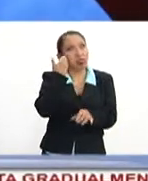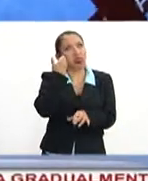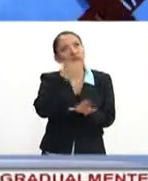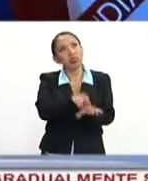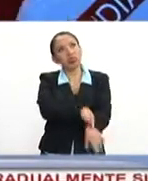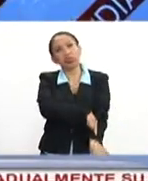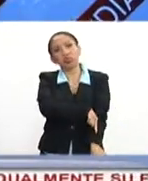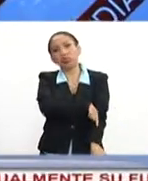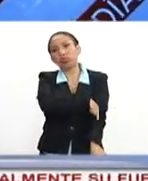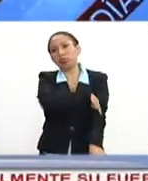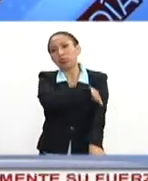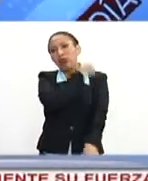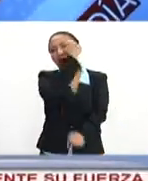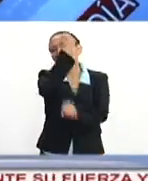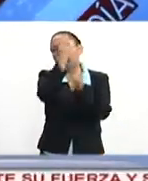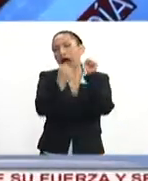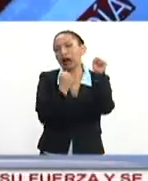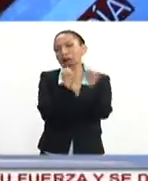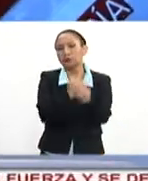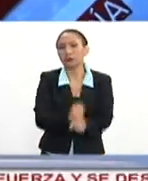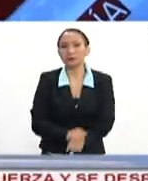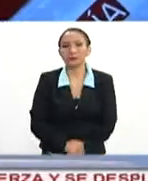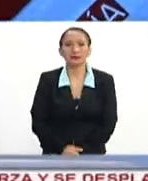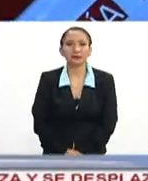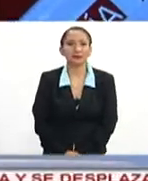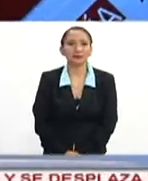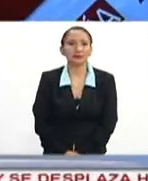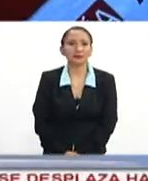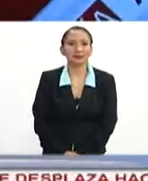tarda decenas de años.